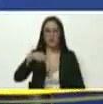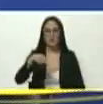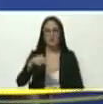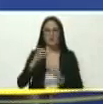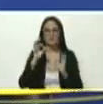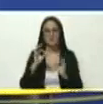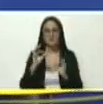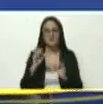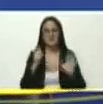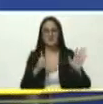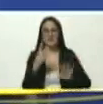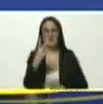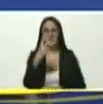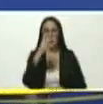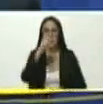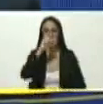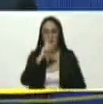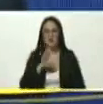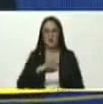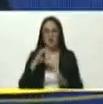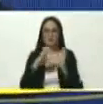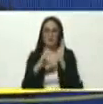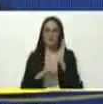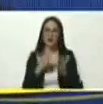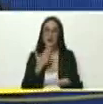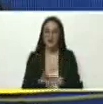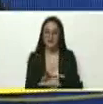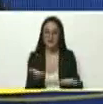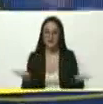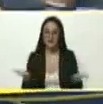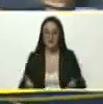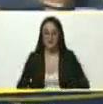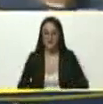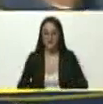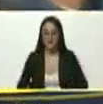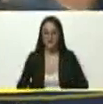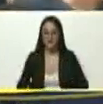conmemorando los 62 años de la OPEP. Muchas gracias, señoras y señores.